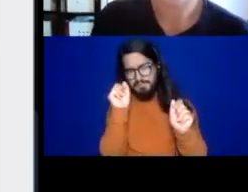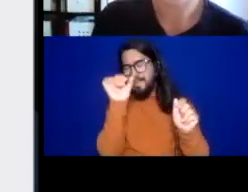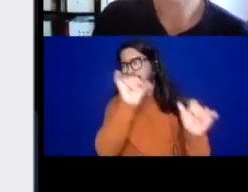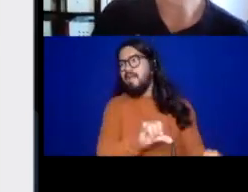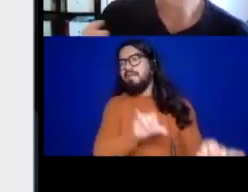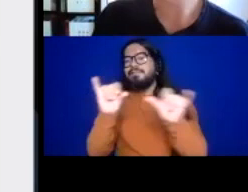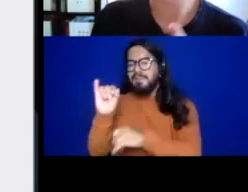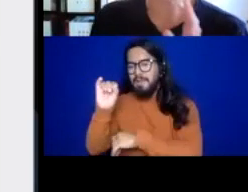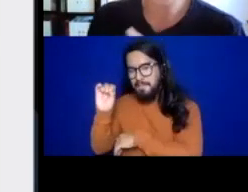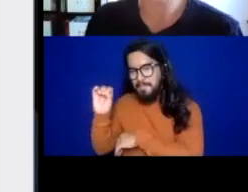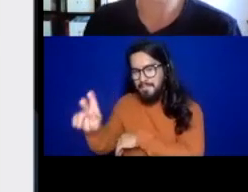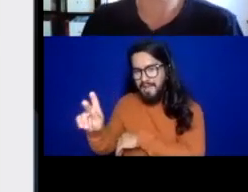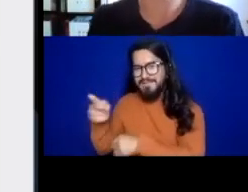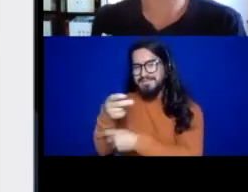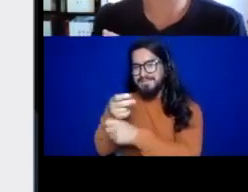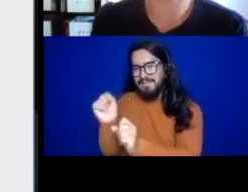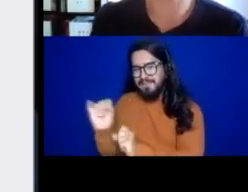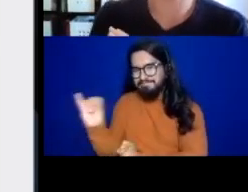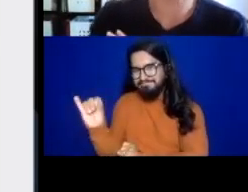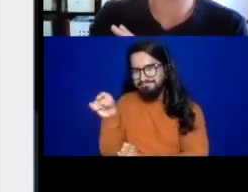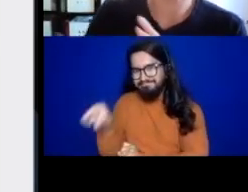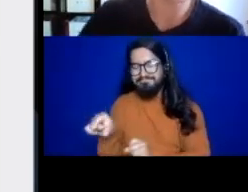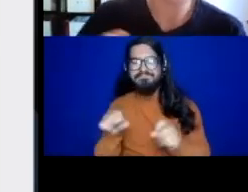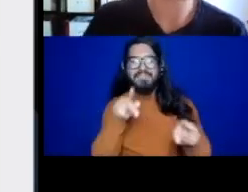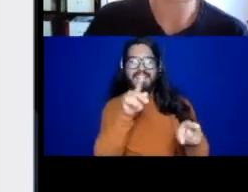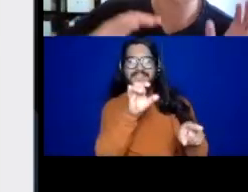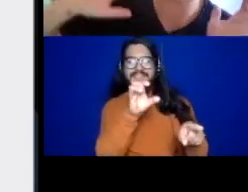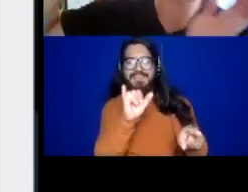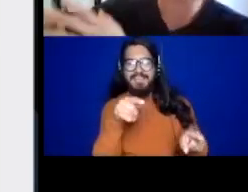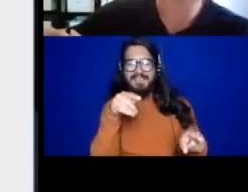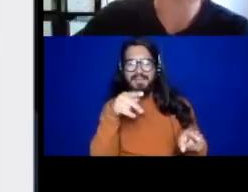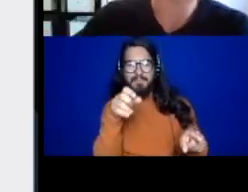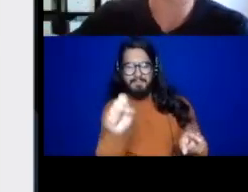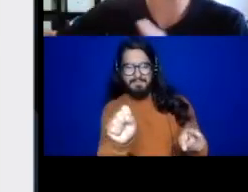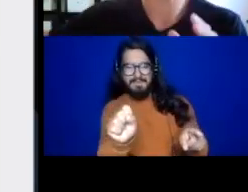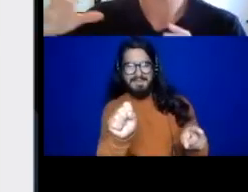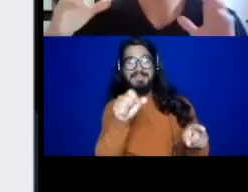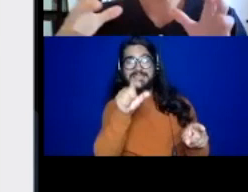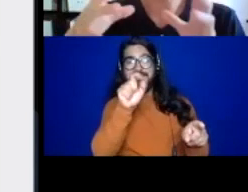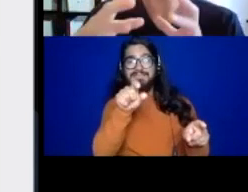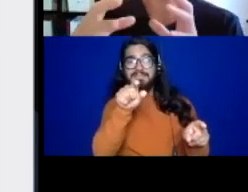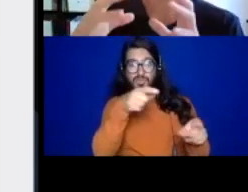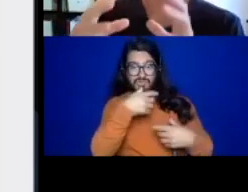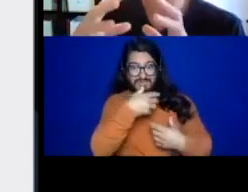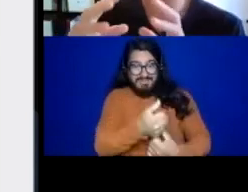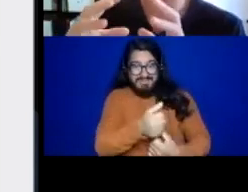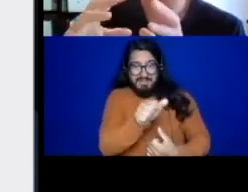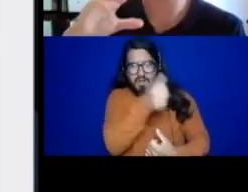de guardar tus contraseñas, como había dicho, como los bancos mantienen tu dinero seguro? Y entonces no tienes que invertir esta confianza